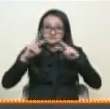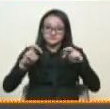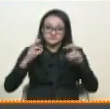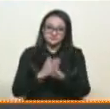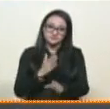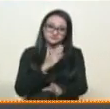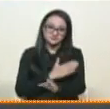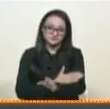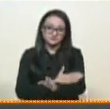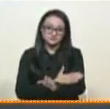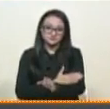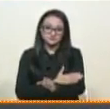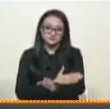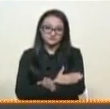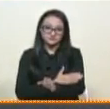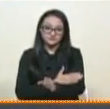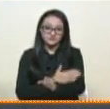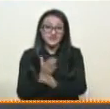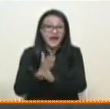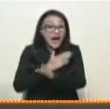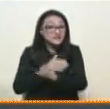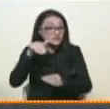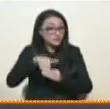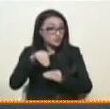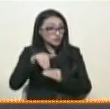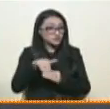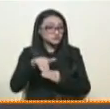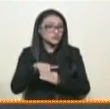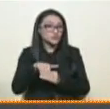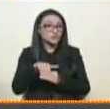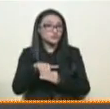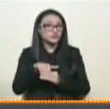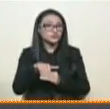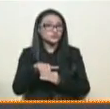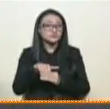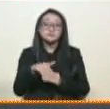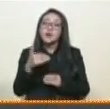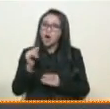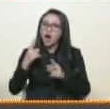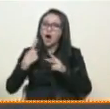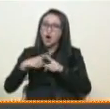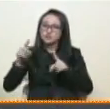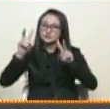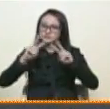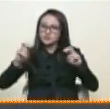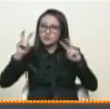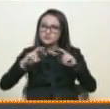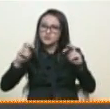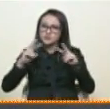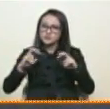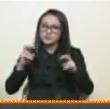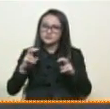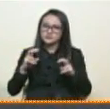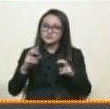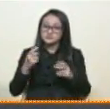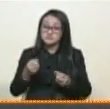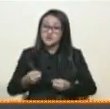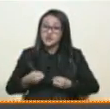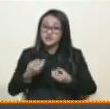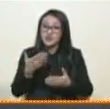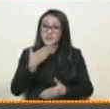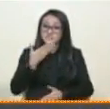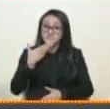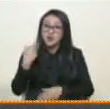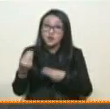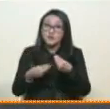previas, que son auditorías preelectorales, por decirlo así, pero también existen otras auditorías que son, digamos, la mayor garantía